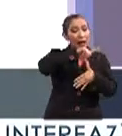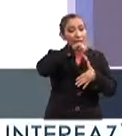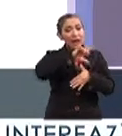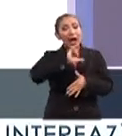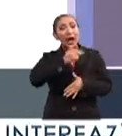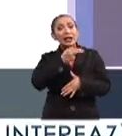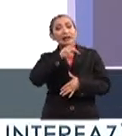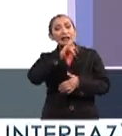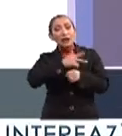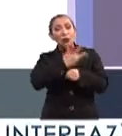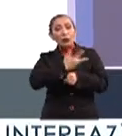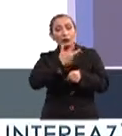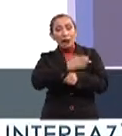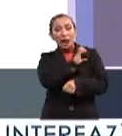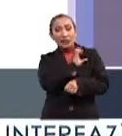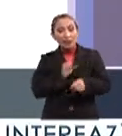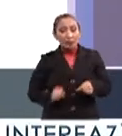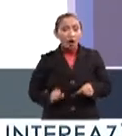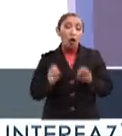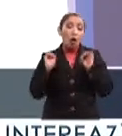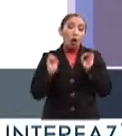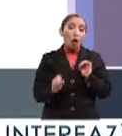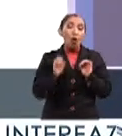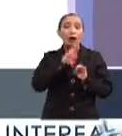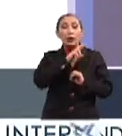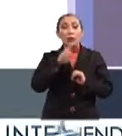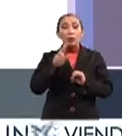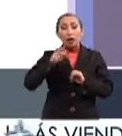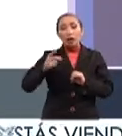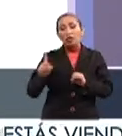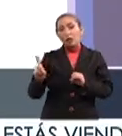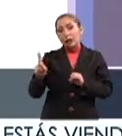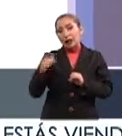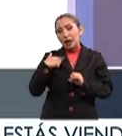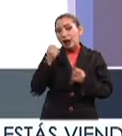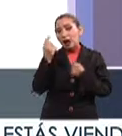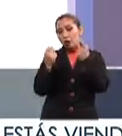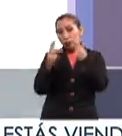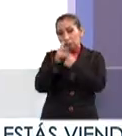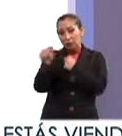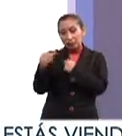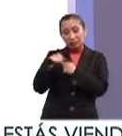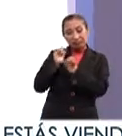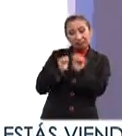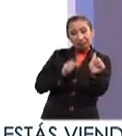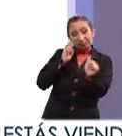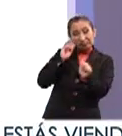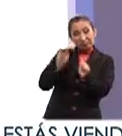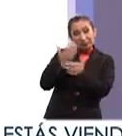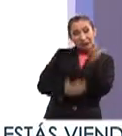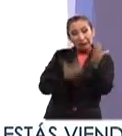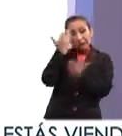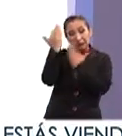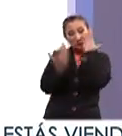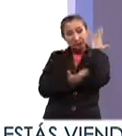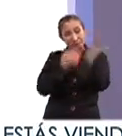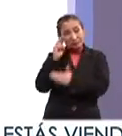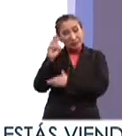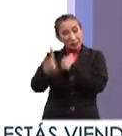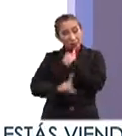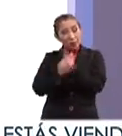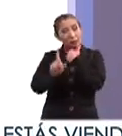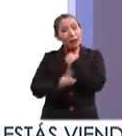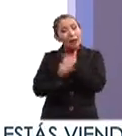son Haití, Guatemala, El Salvador o República Dominicana, por mencionar algunos, en los que el rezago en general viene a ser un